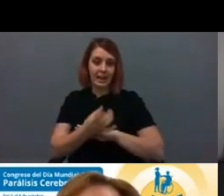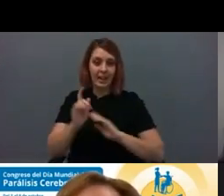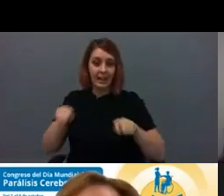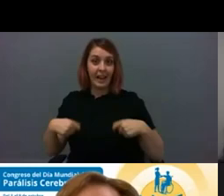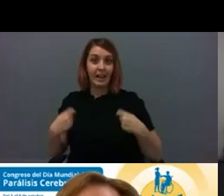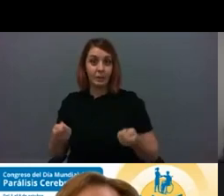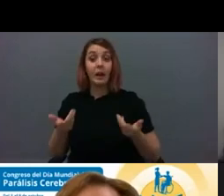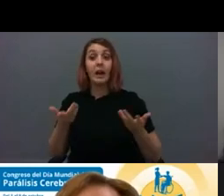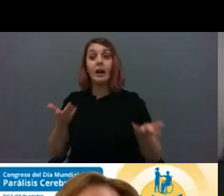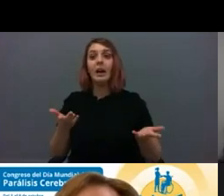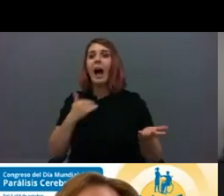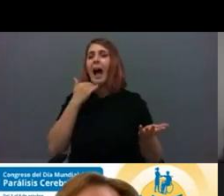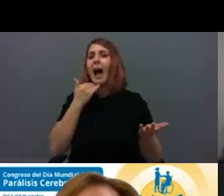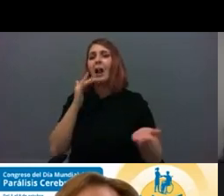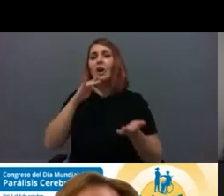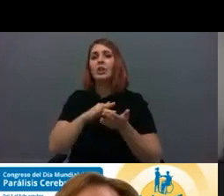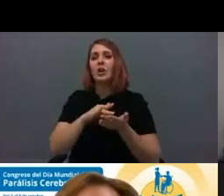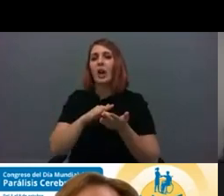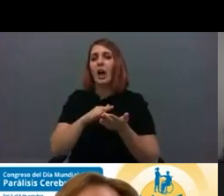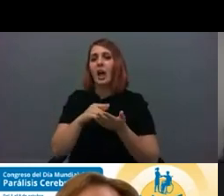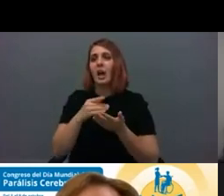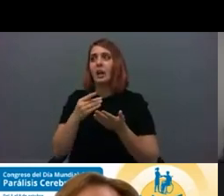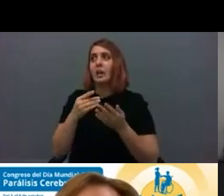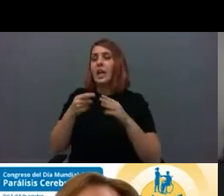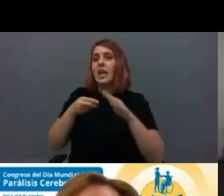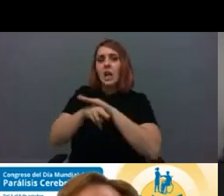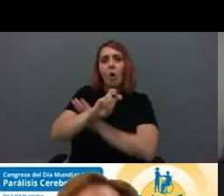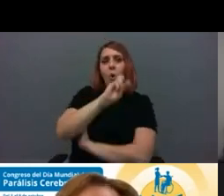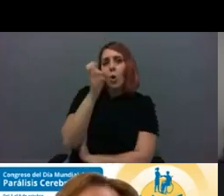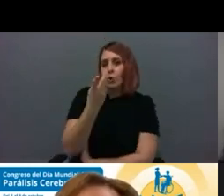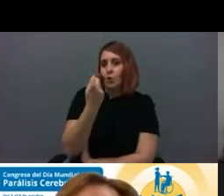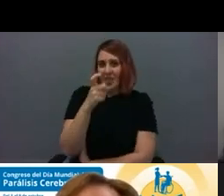realmente no es algo en lo que haya que invertir tantos recursos.